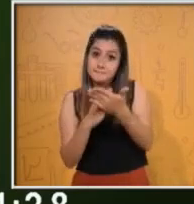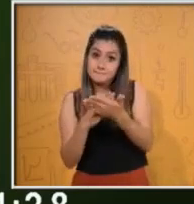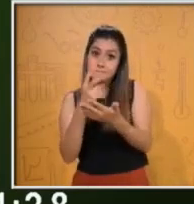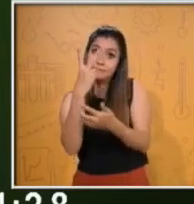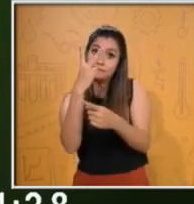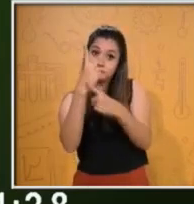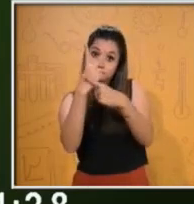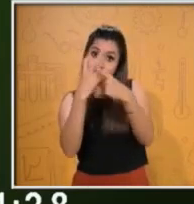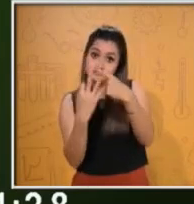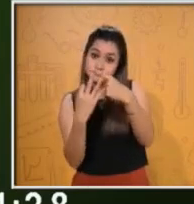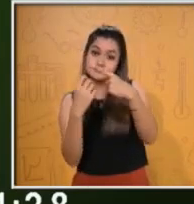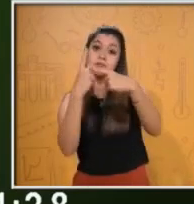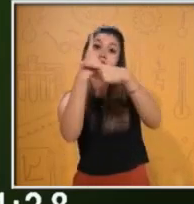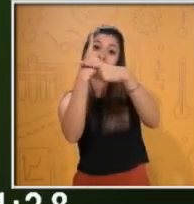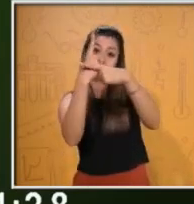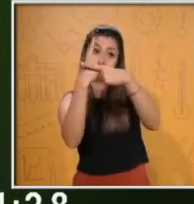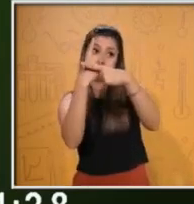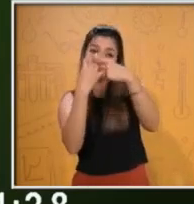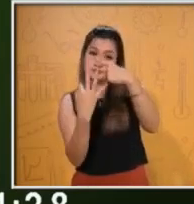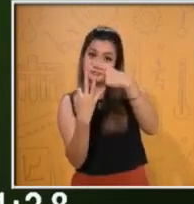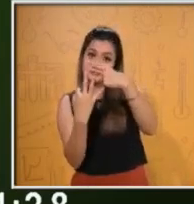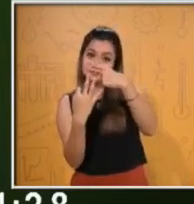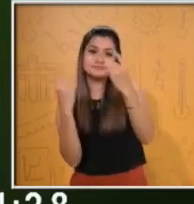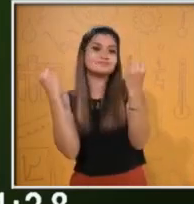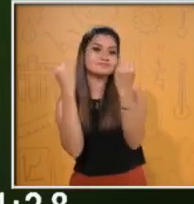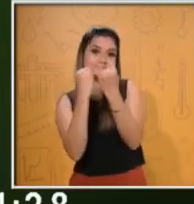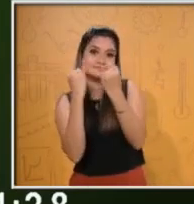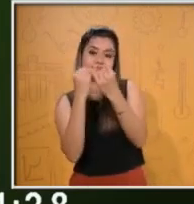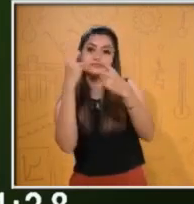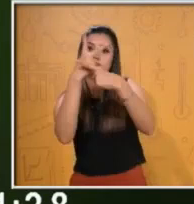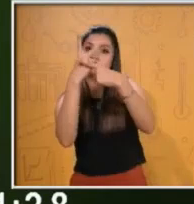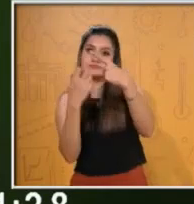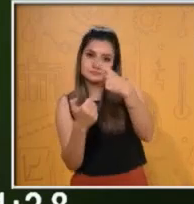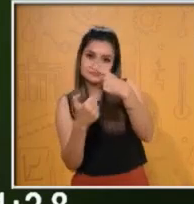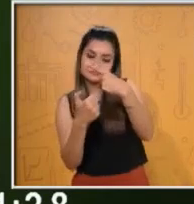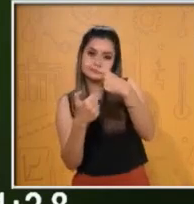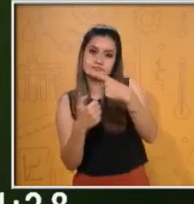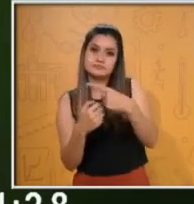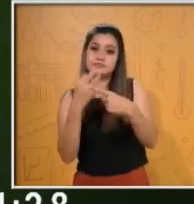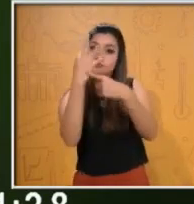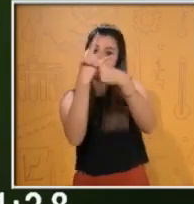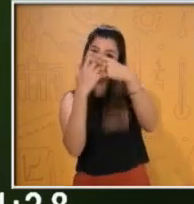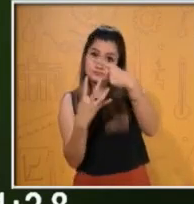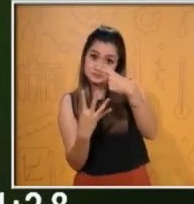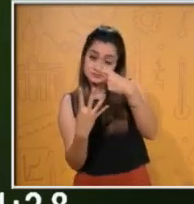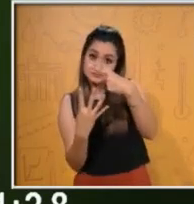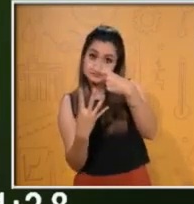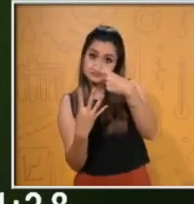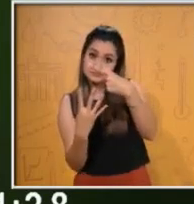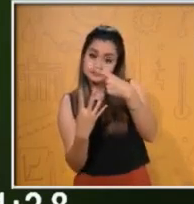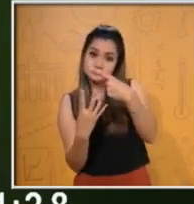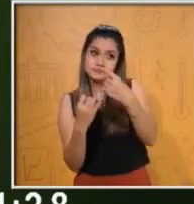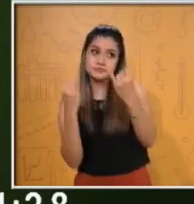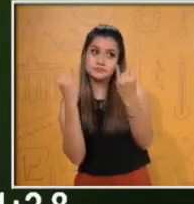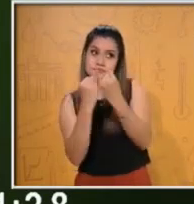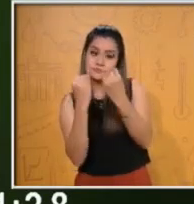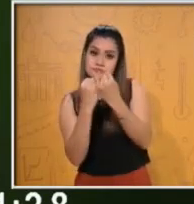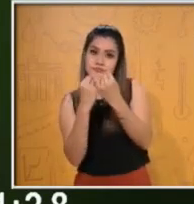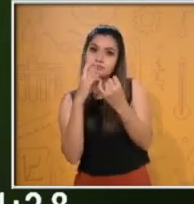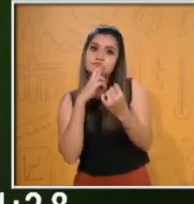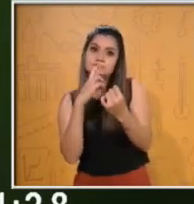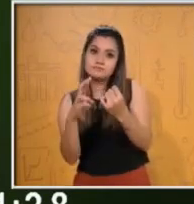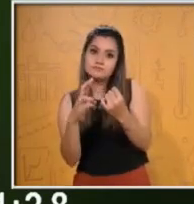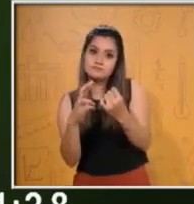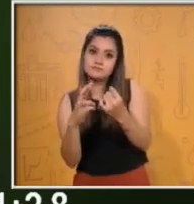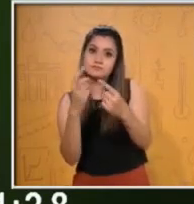es 1 tercio o igual 2 sextos. 3 cuartos, vas a sacar la tercera parte, es 1